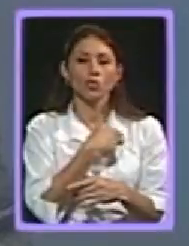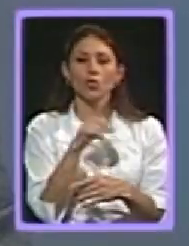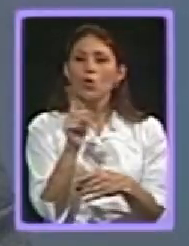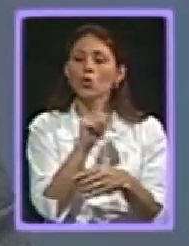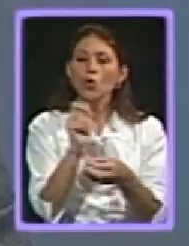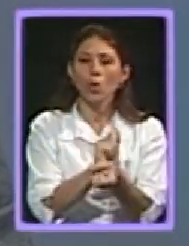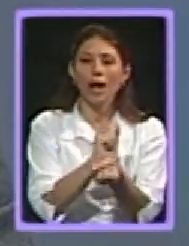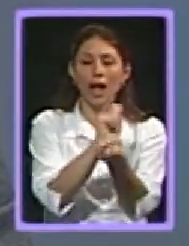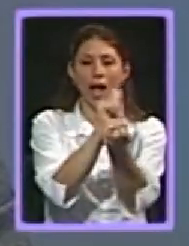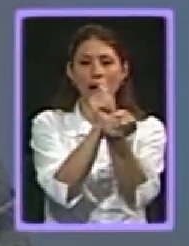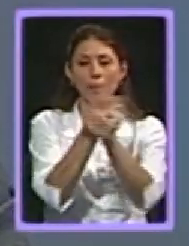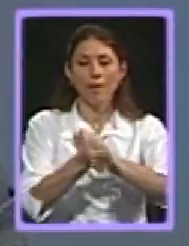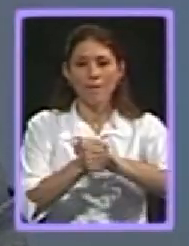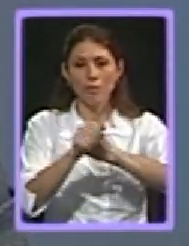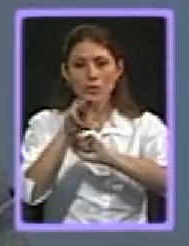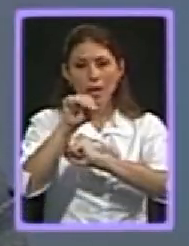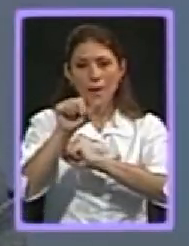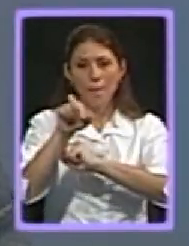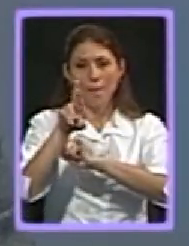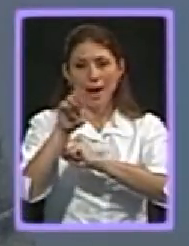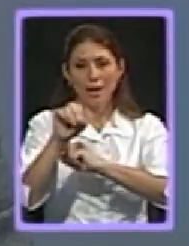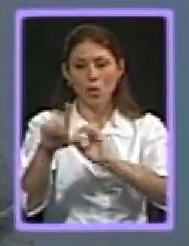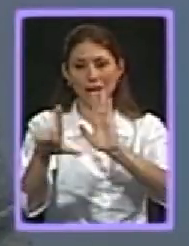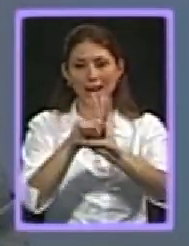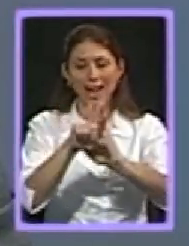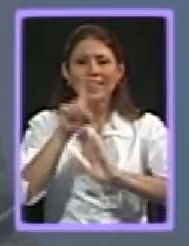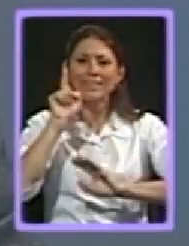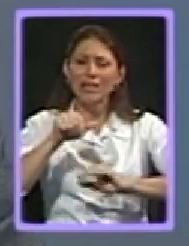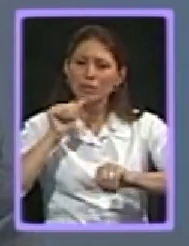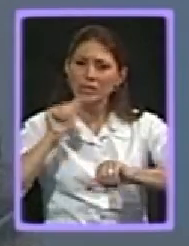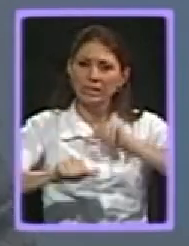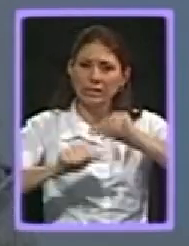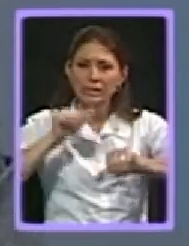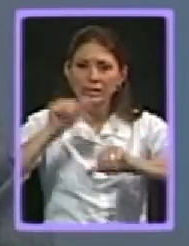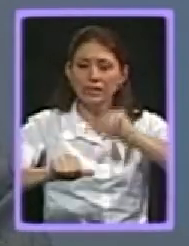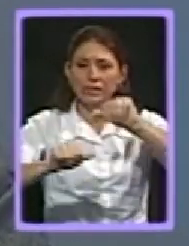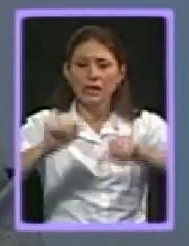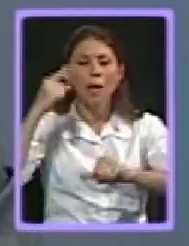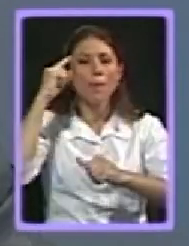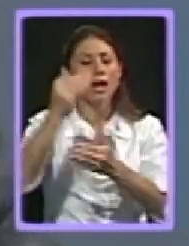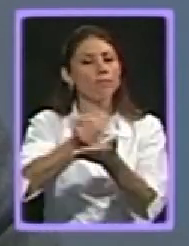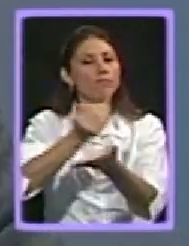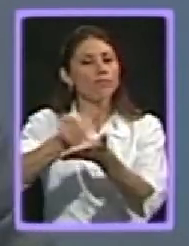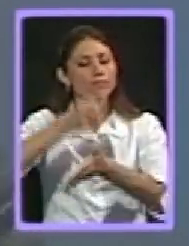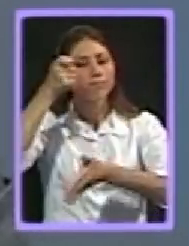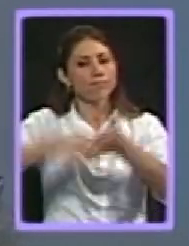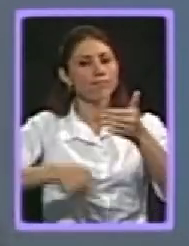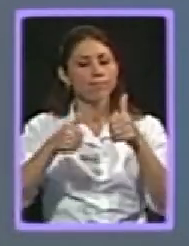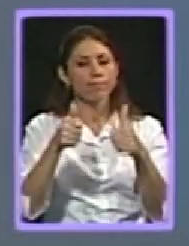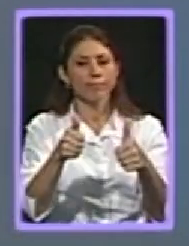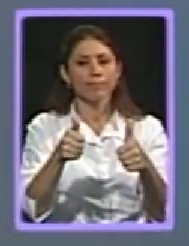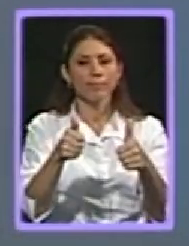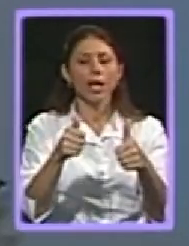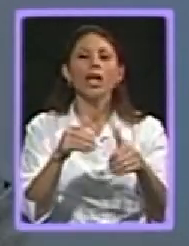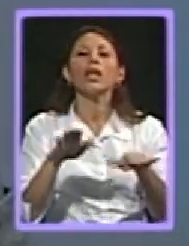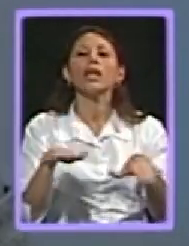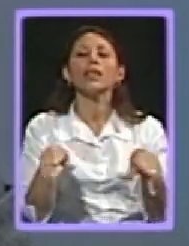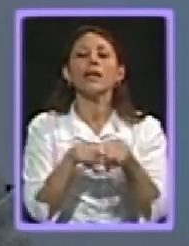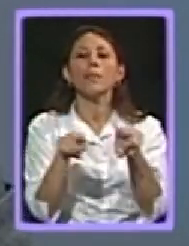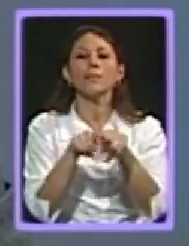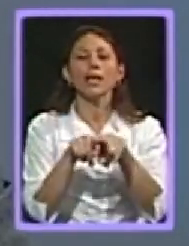marco legal, realizar un esfuerzo para recaudar mejor los impuestos, y lo vemos desde el lado de los impuestos. Y como